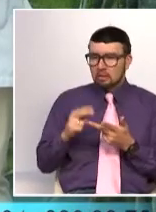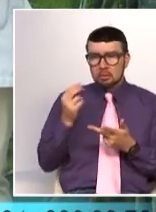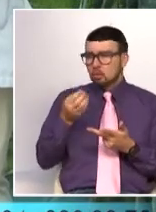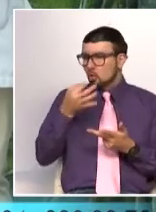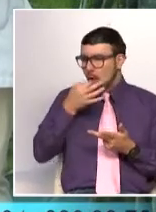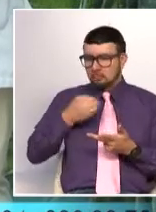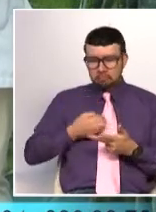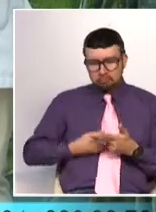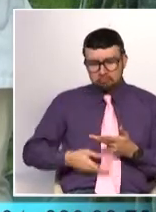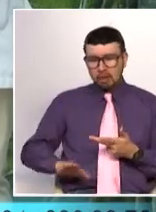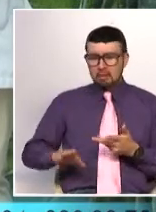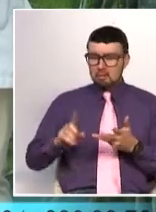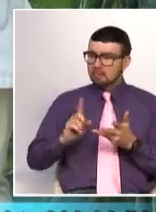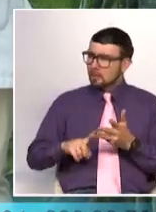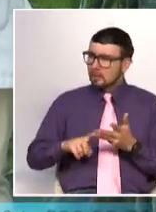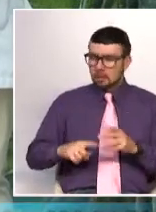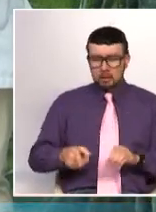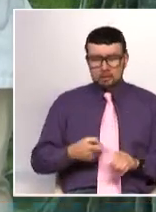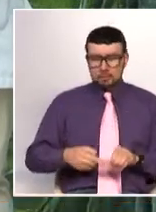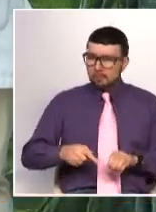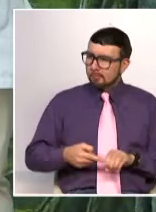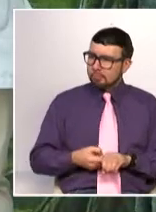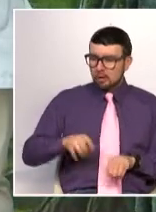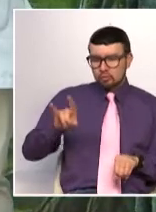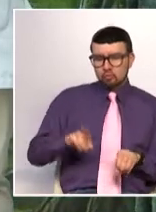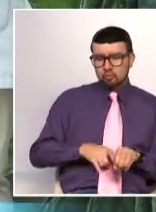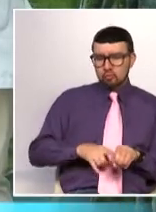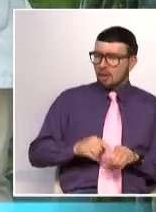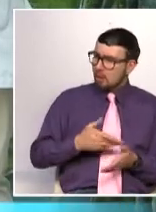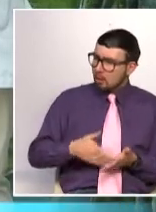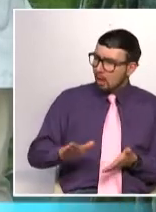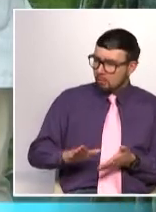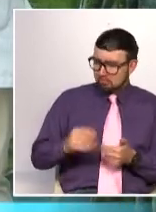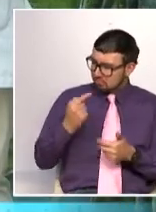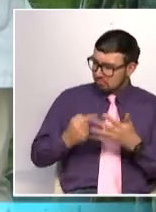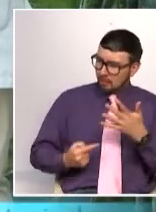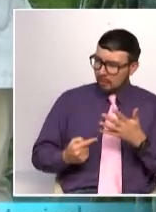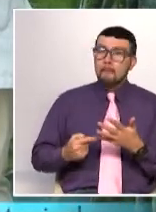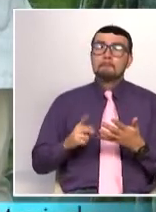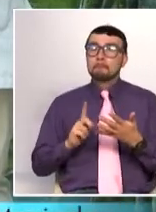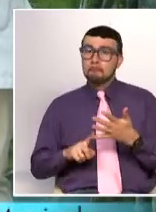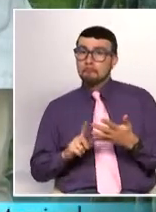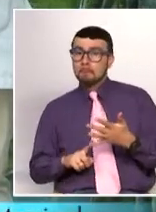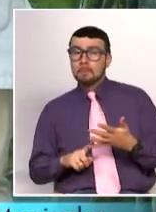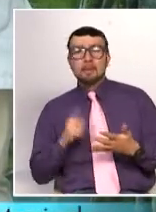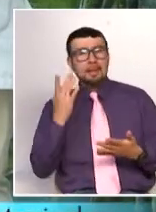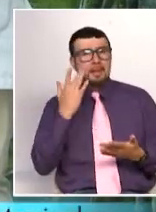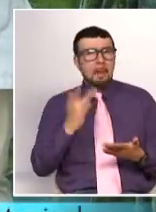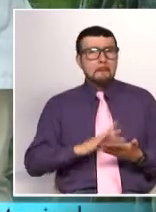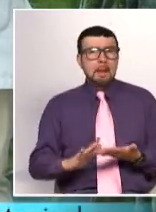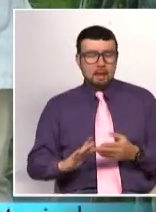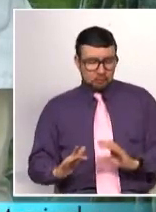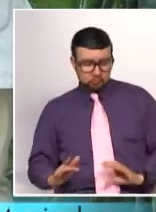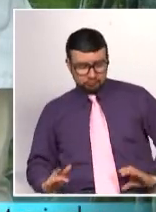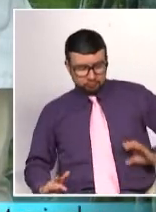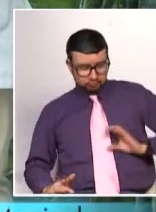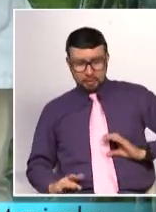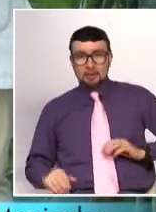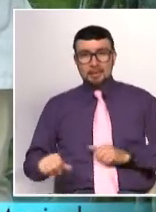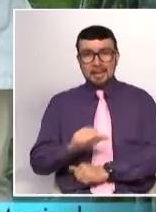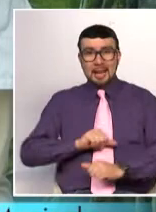demás pero hay dos protocolos la limpieza de colon con recambio de flora intestinal y está la